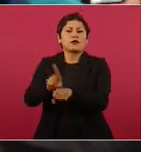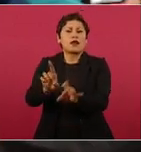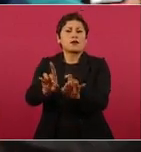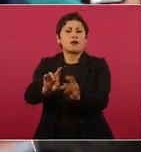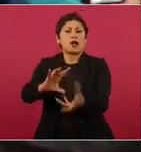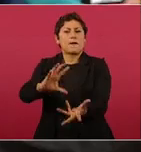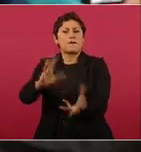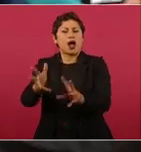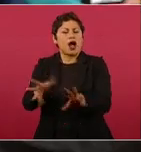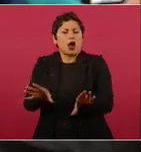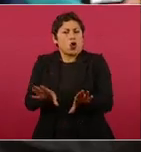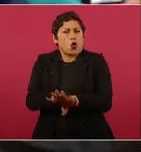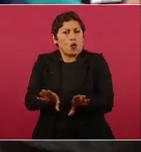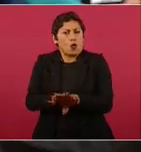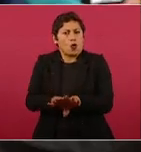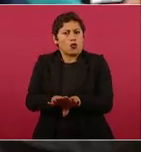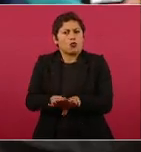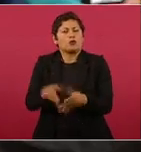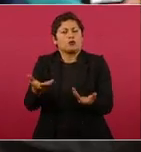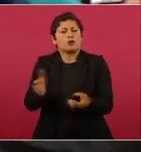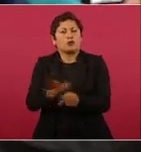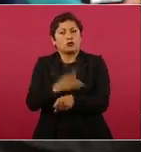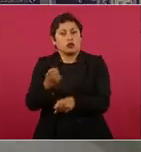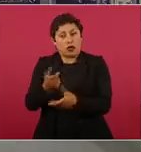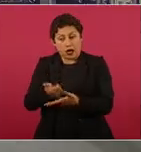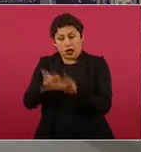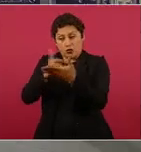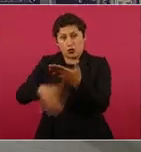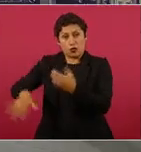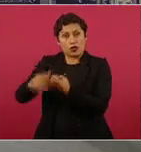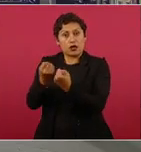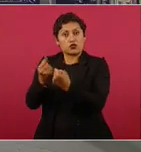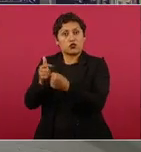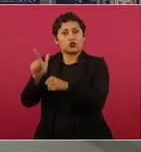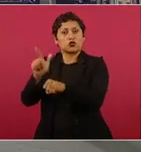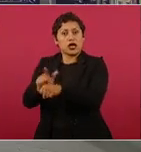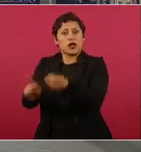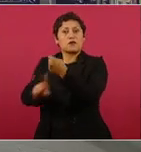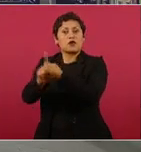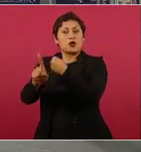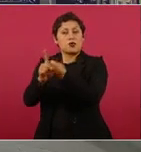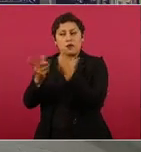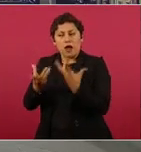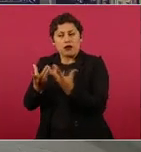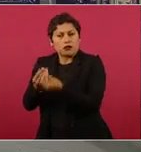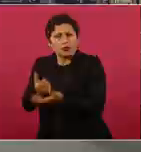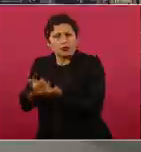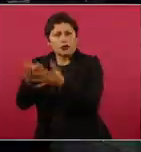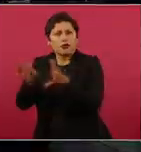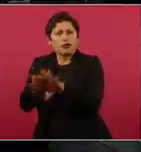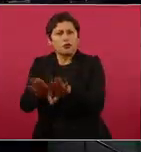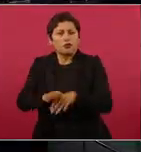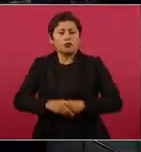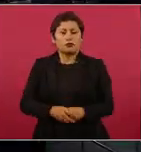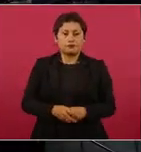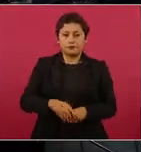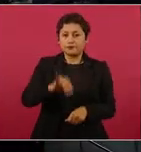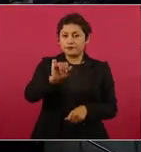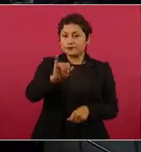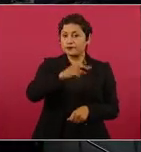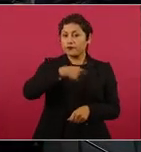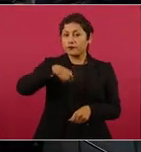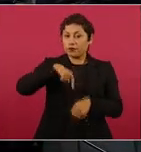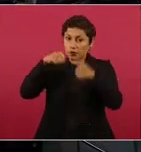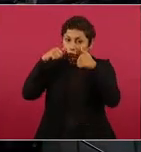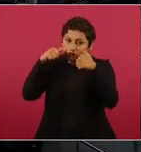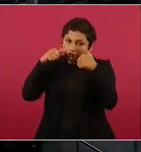para la reconstrucción del tejido social que está muy dañado en Quintana Roo, presidente. Sí, estamos trabajando ahí bastante en Quintana Roo.